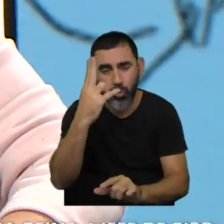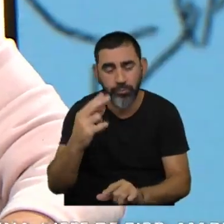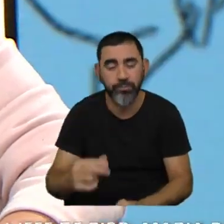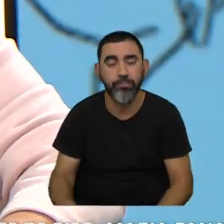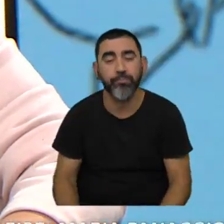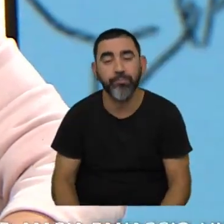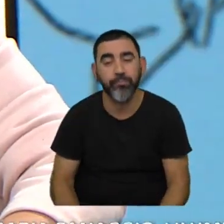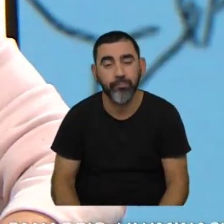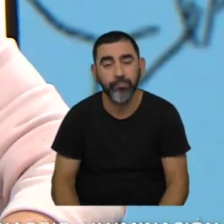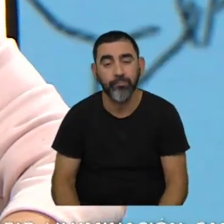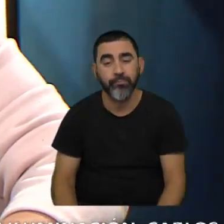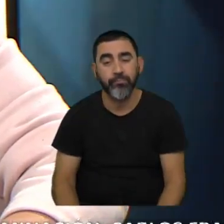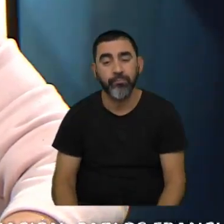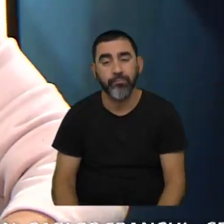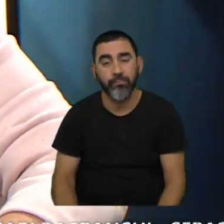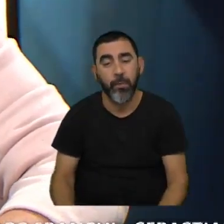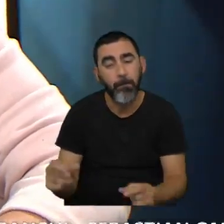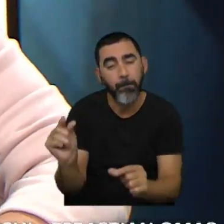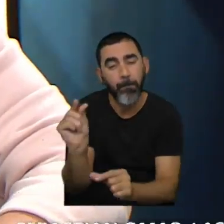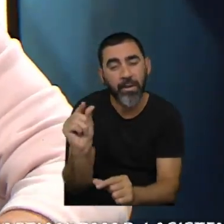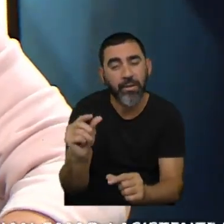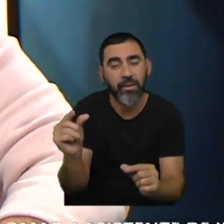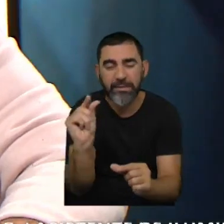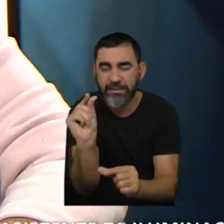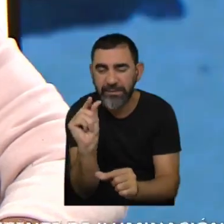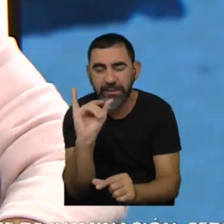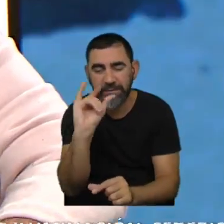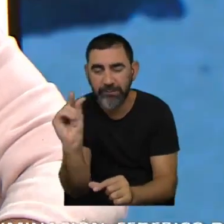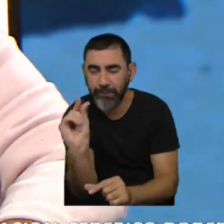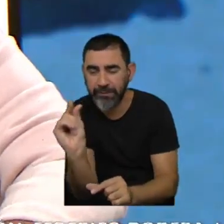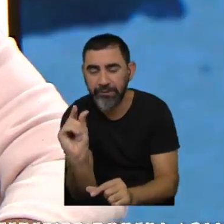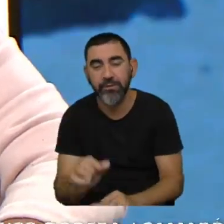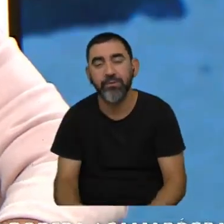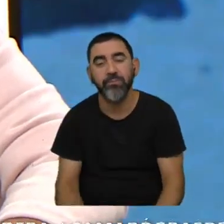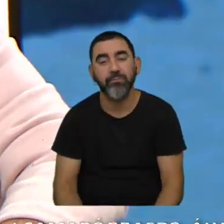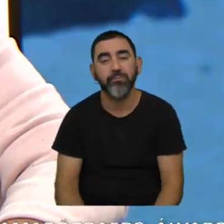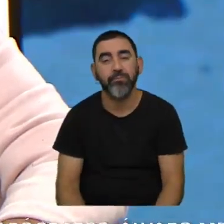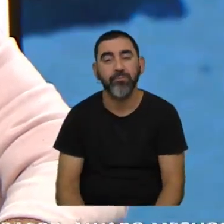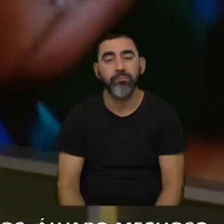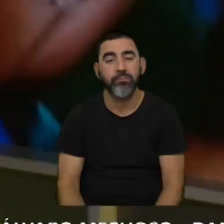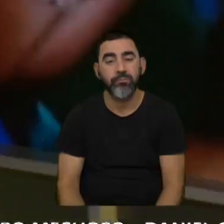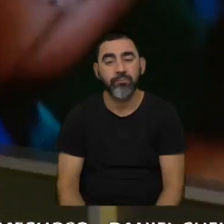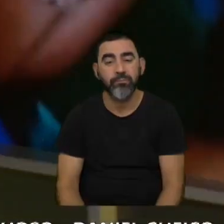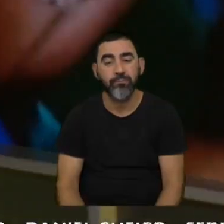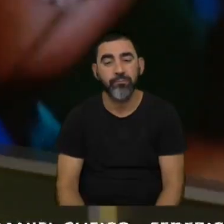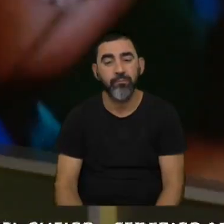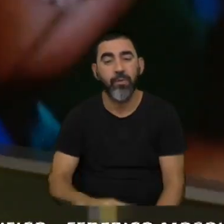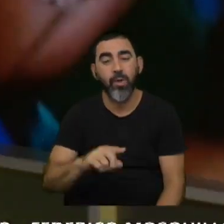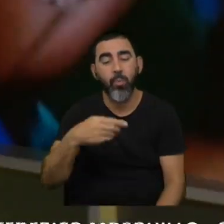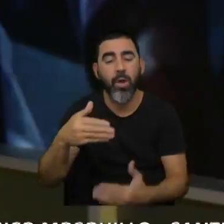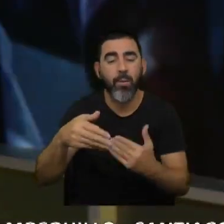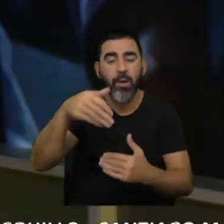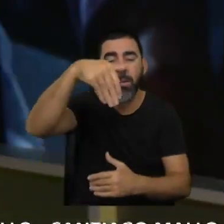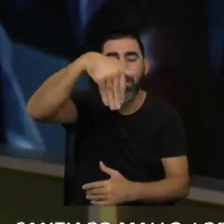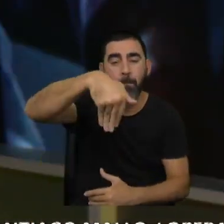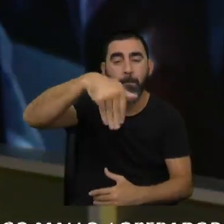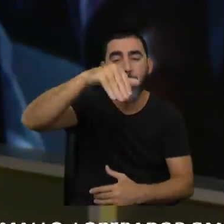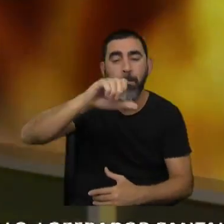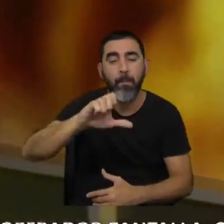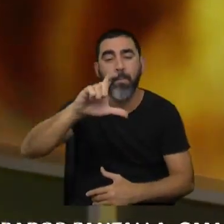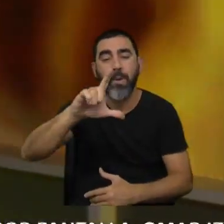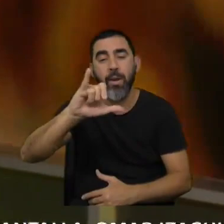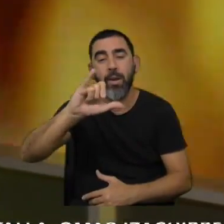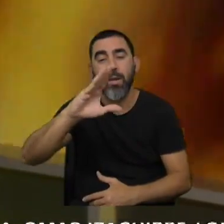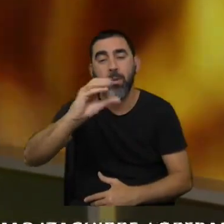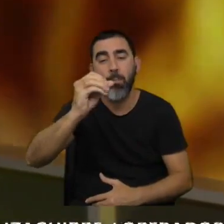identificado. Bien, son un poquito más chicas, ¿no? Son chiquititas, sí, bien chiquititas. Muy bien, bueno, ya vamos a hablar de las meliponas entonces un poco más adelante